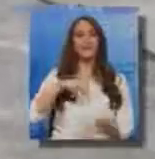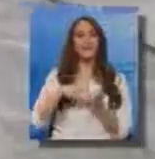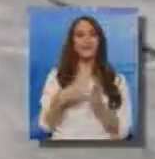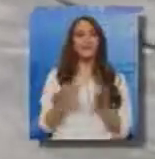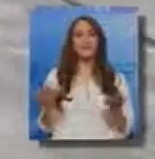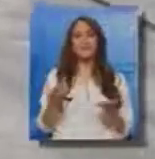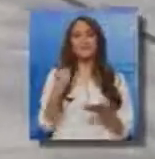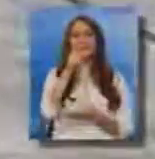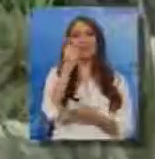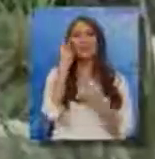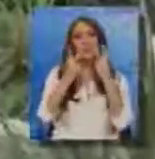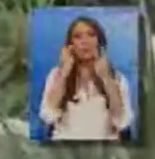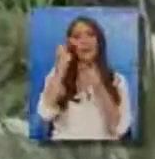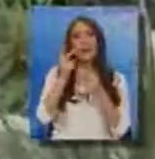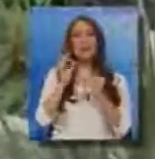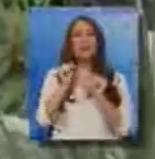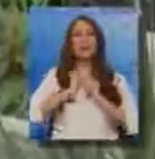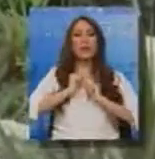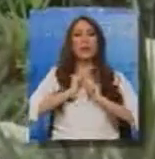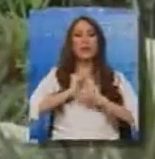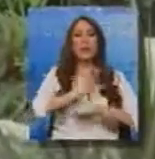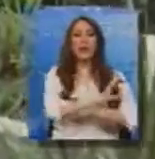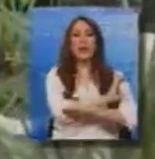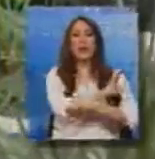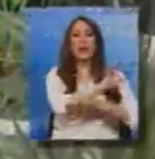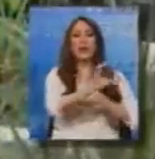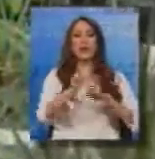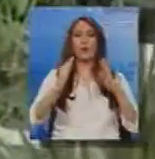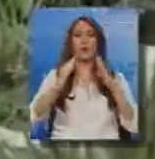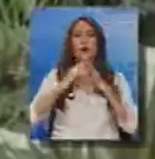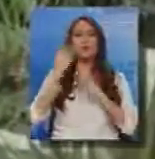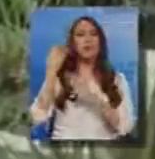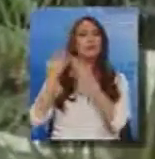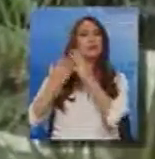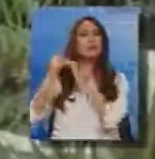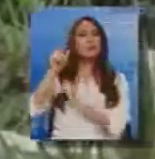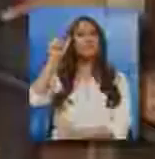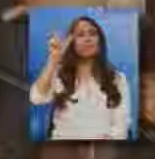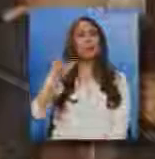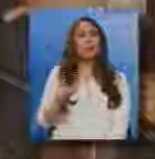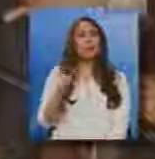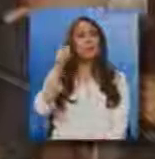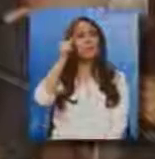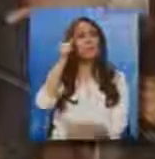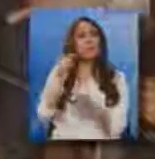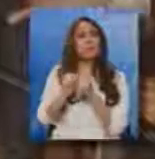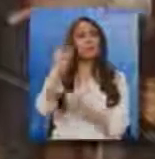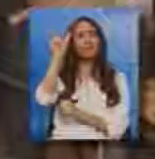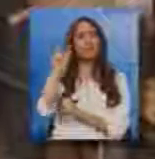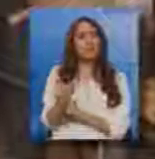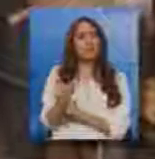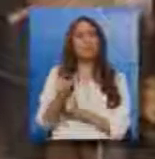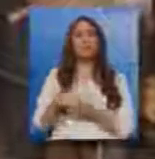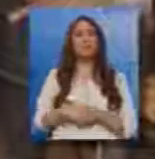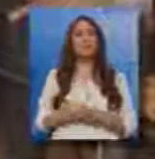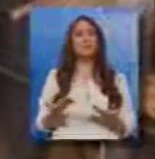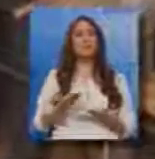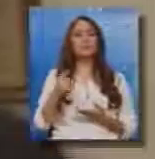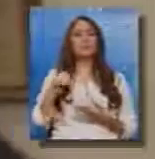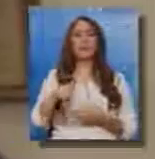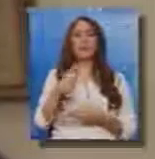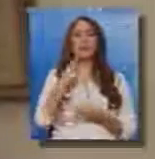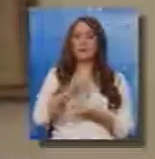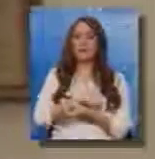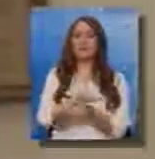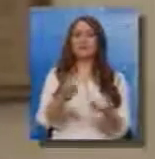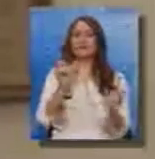a recorrer los senderos ecológicos de las quintas y conocer la historia de los personajes ilustres. Es una de las opciones que esta ciudad ofrece a